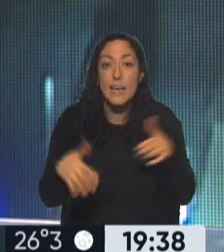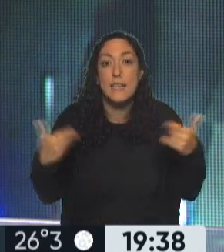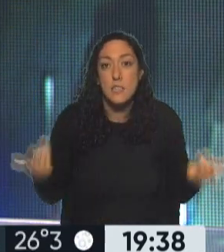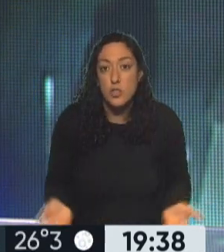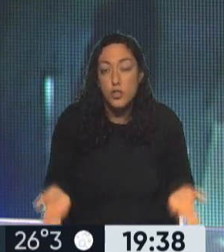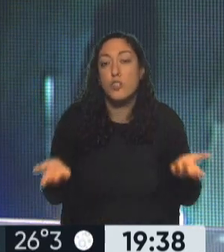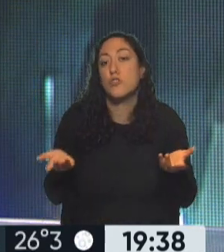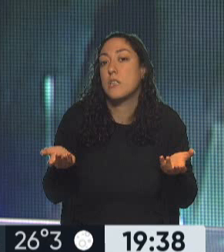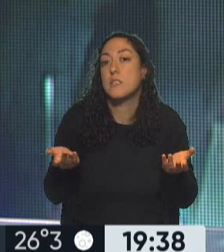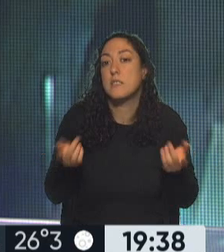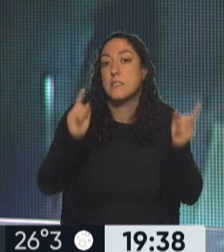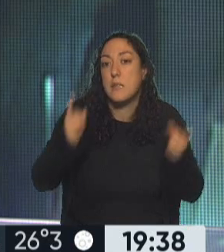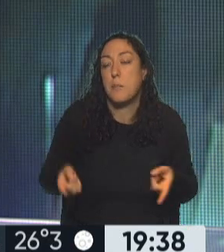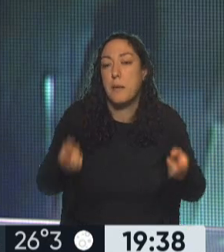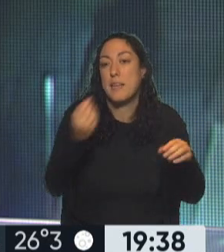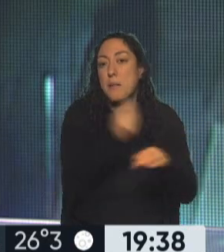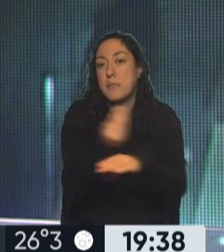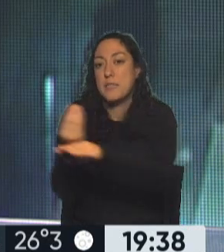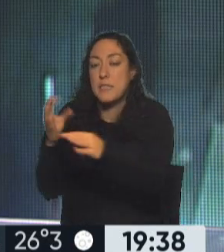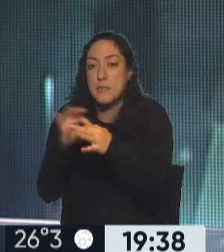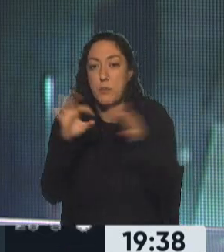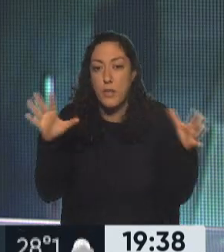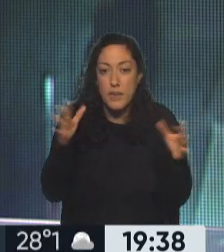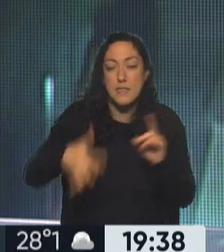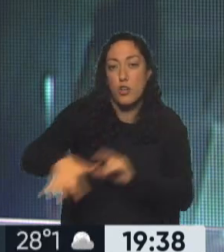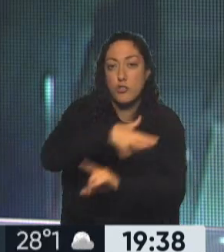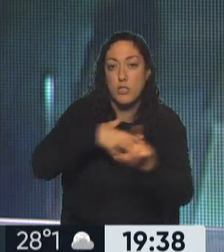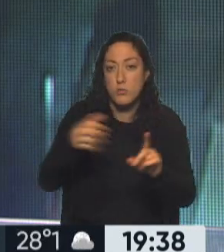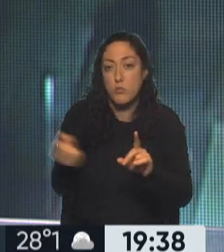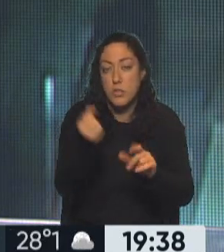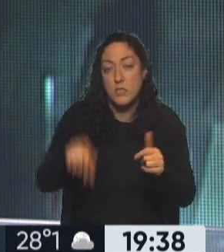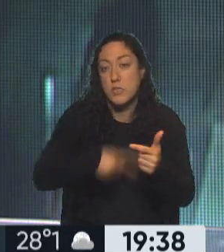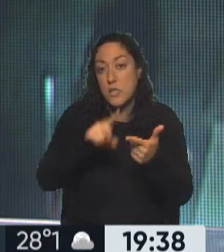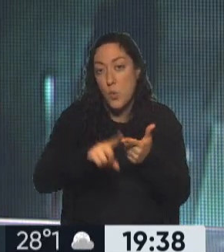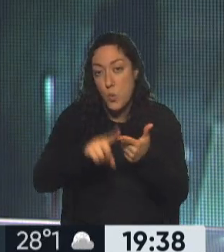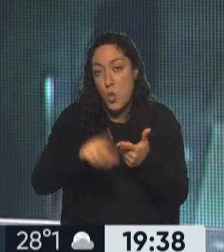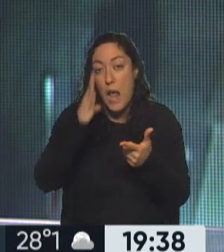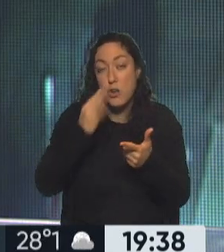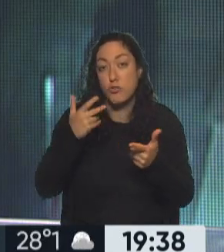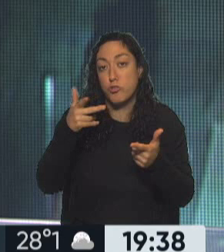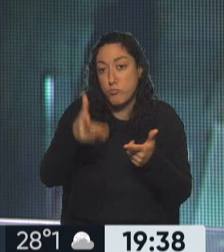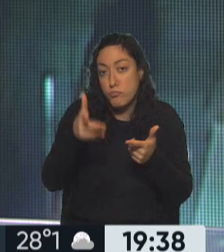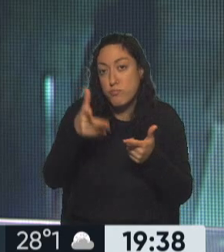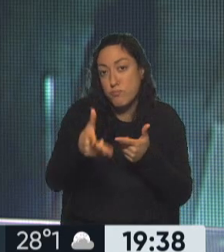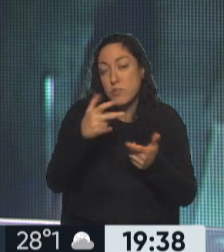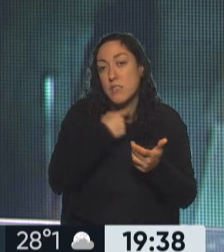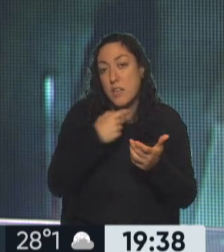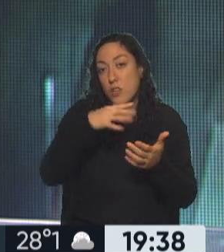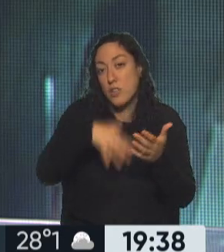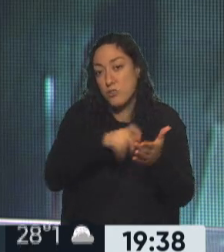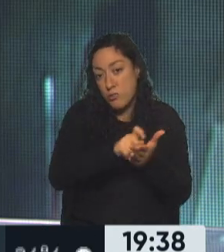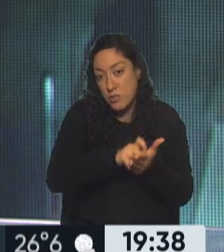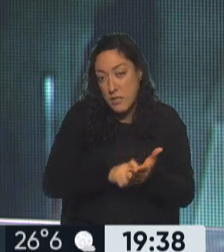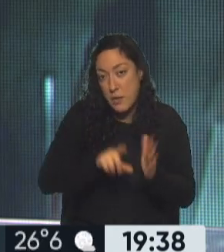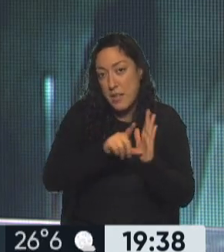tener efecto en nuestras democracias representativas. Eso es lo primero, que es el contexto. Lo segundo es efectivamente algo que yo también intento decir en ese texto, que es, en el